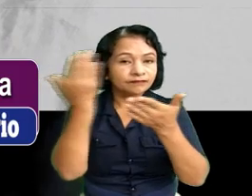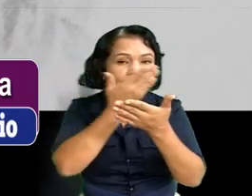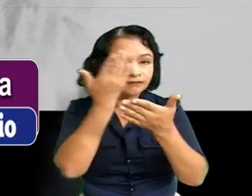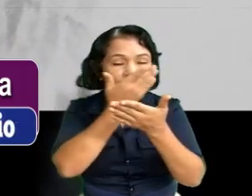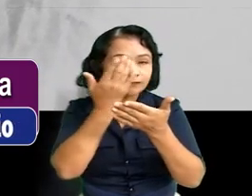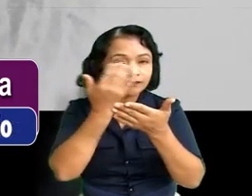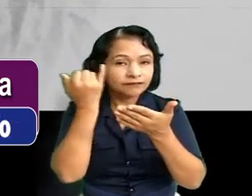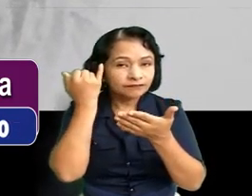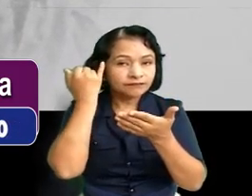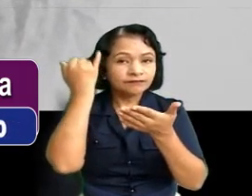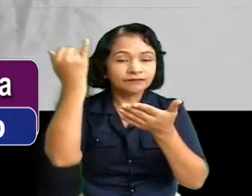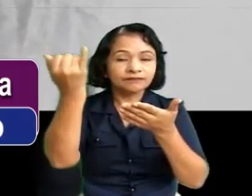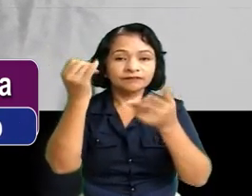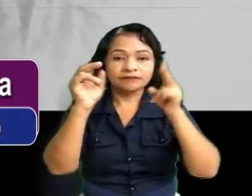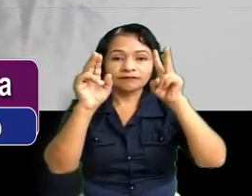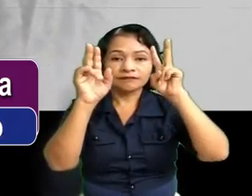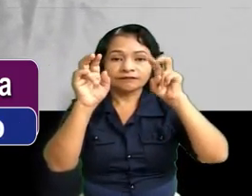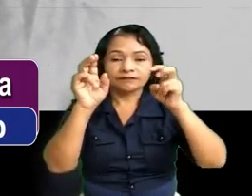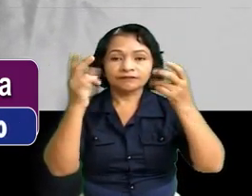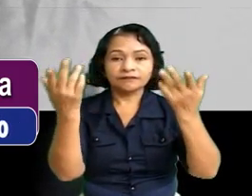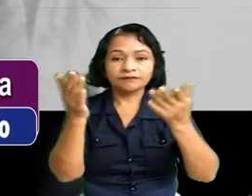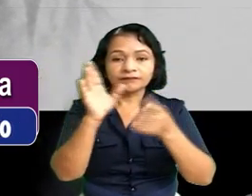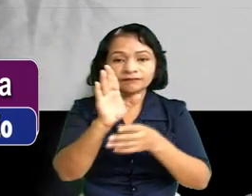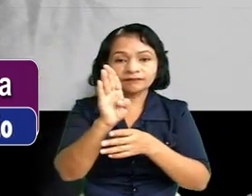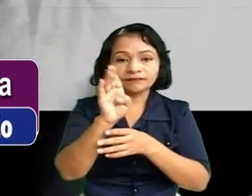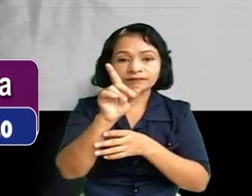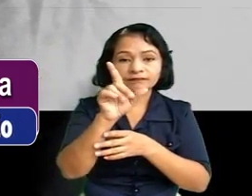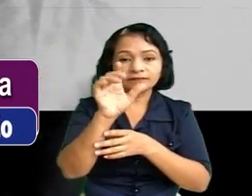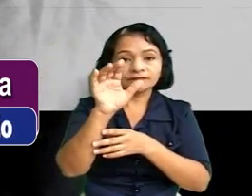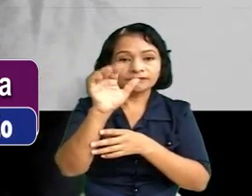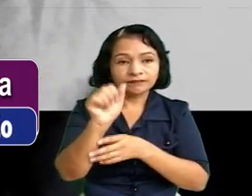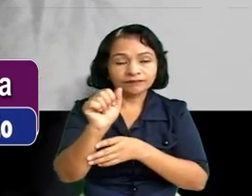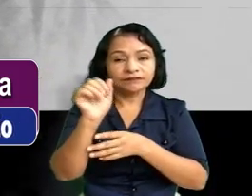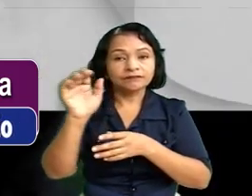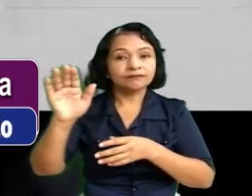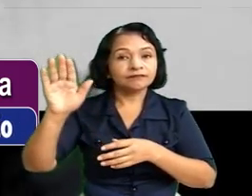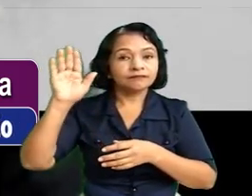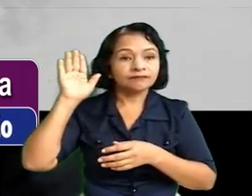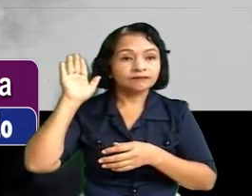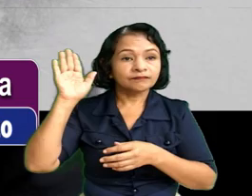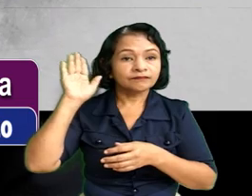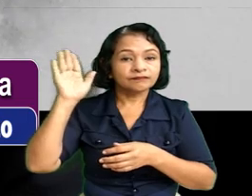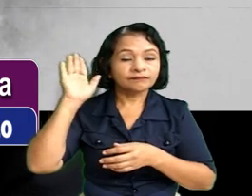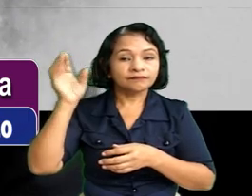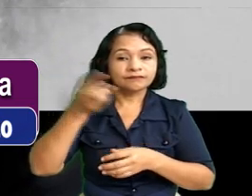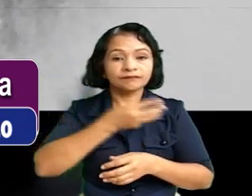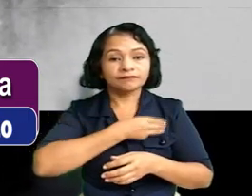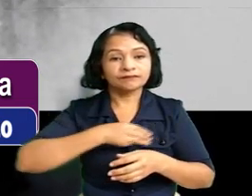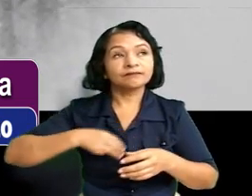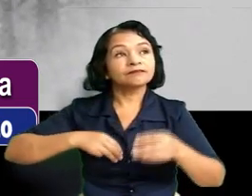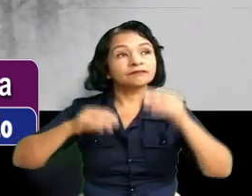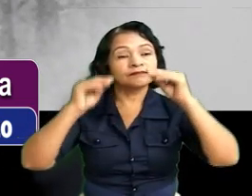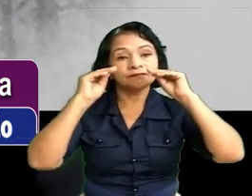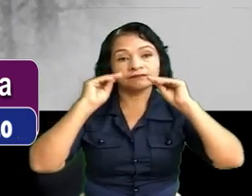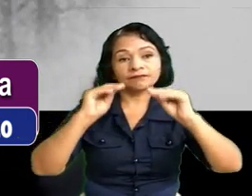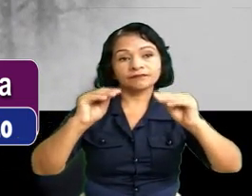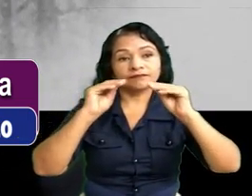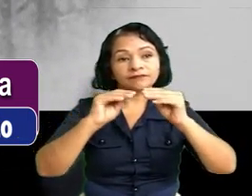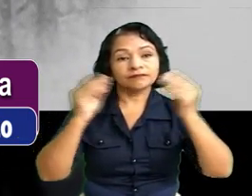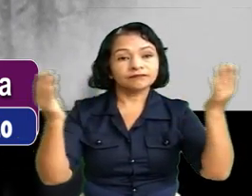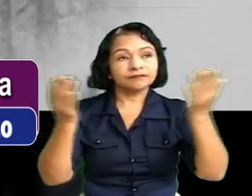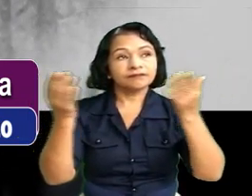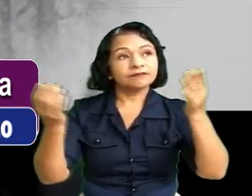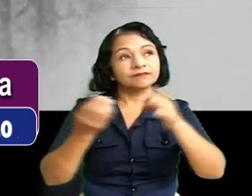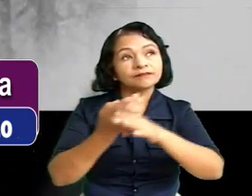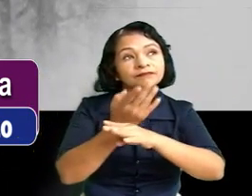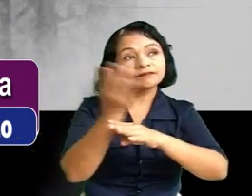tesis, investigaciones sobre Blanquita. Ese es un compromiso que tiene tanto el Ministerio de Educación como el Consejo Nacional